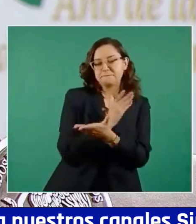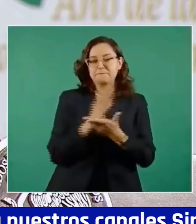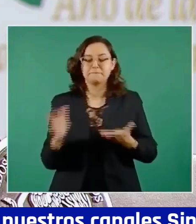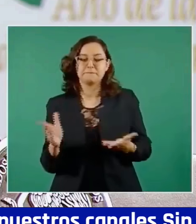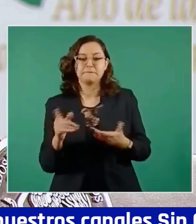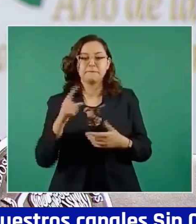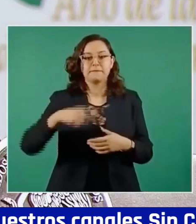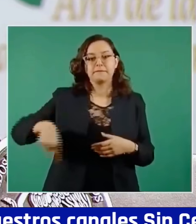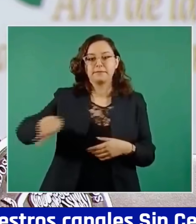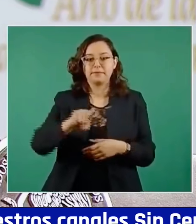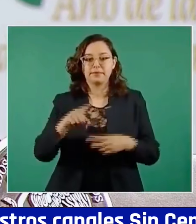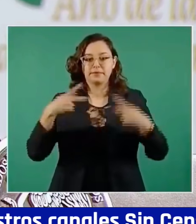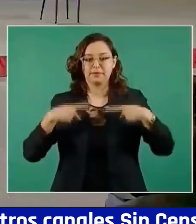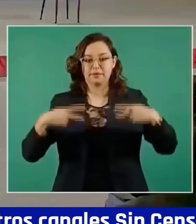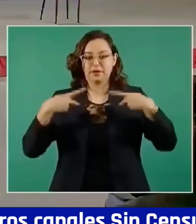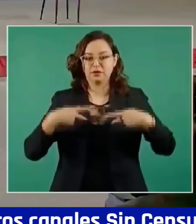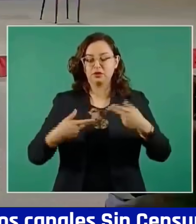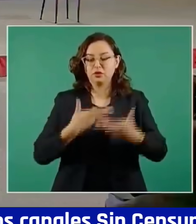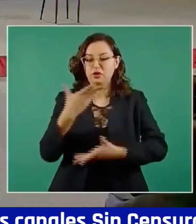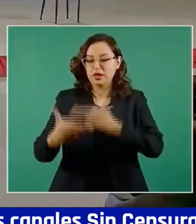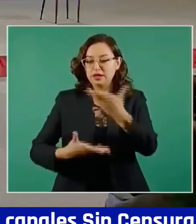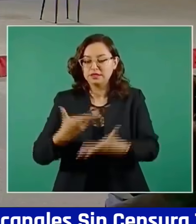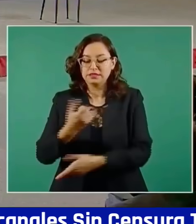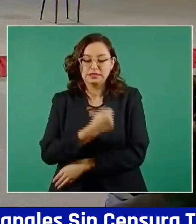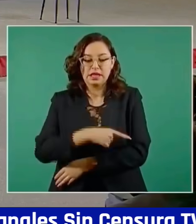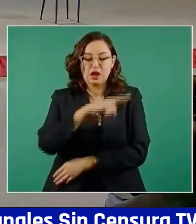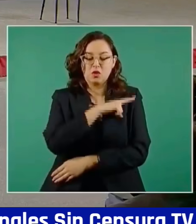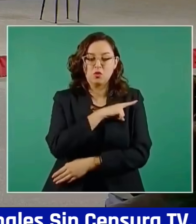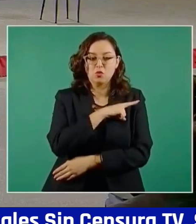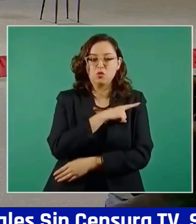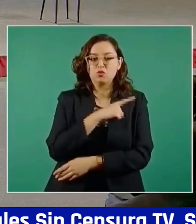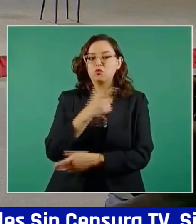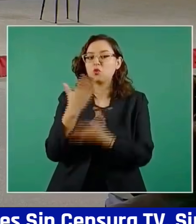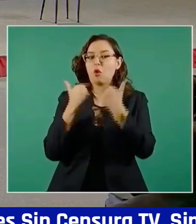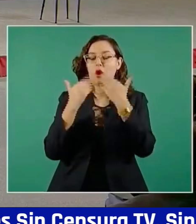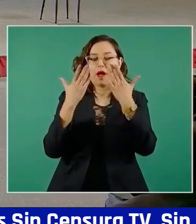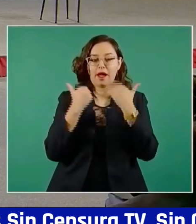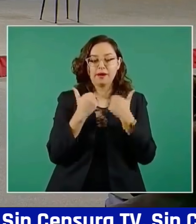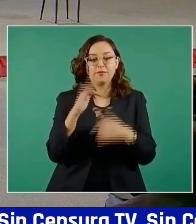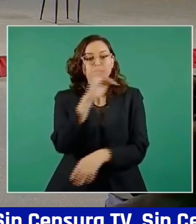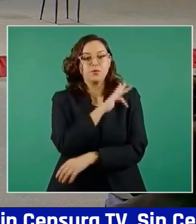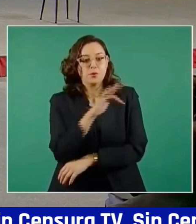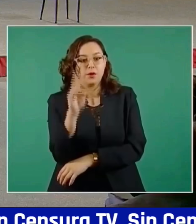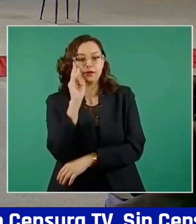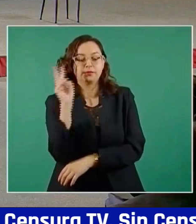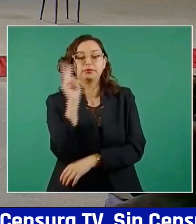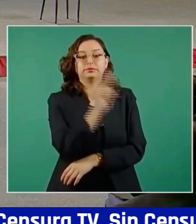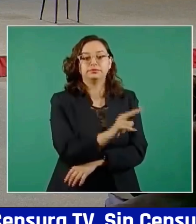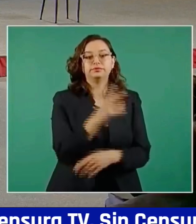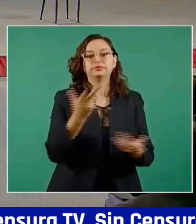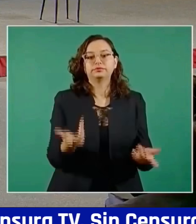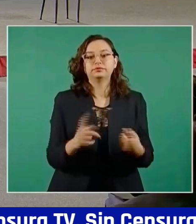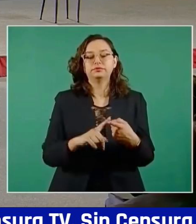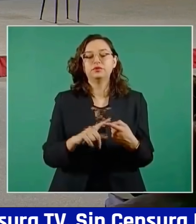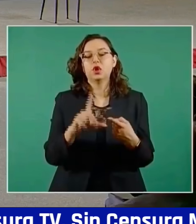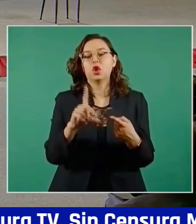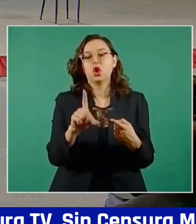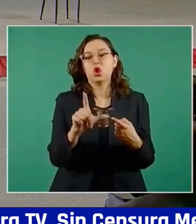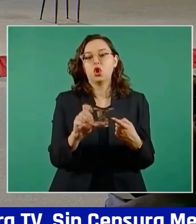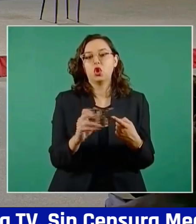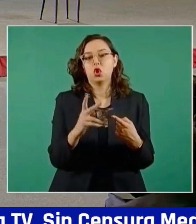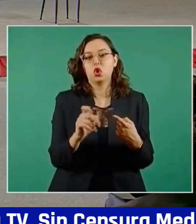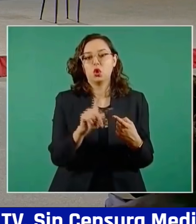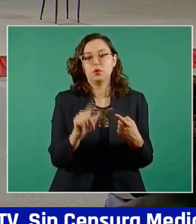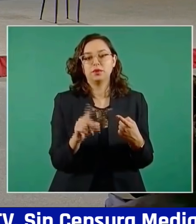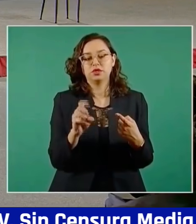la población sin servicios de salud. Bueno, aquí las notas, entre los que se encuentran Joaquín López Dóriga,